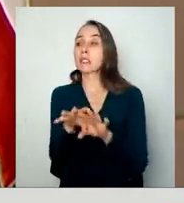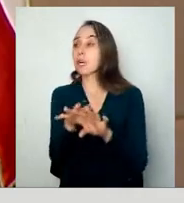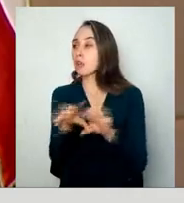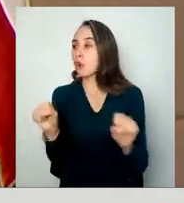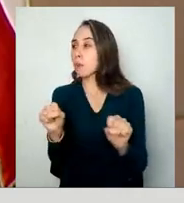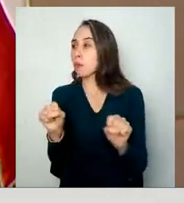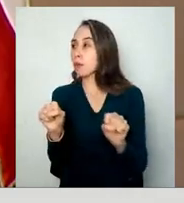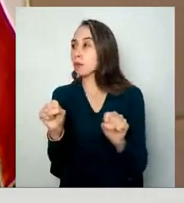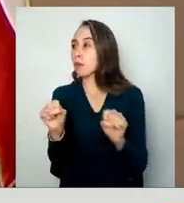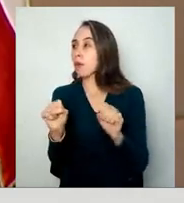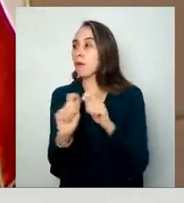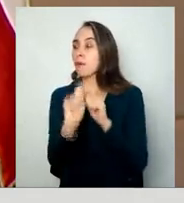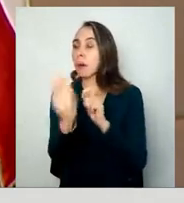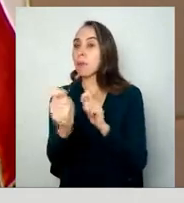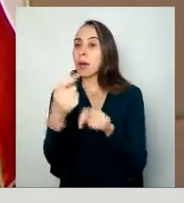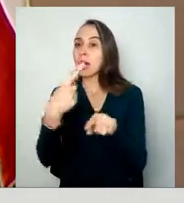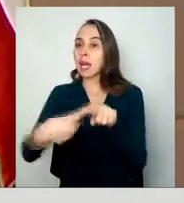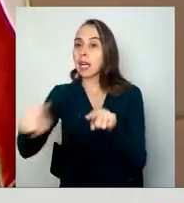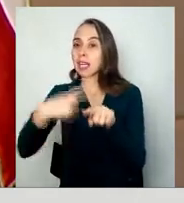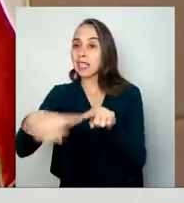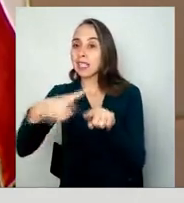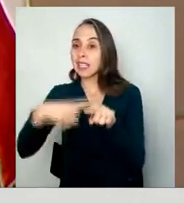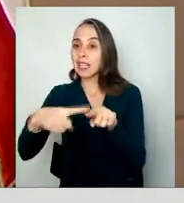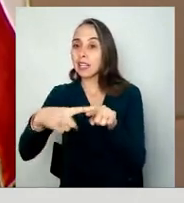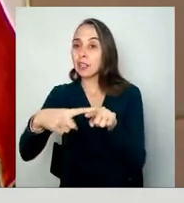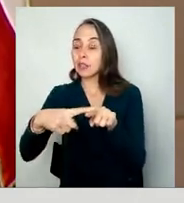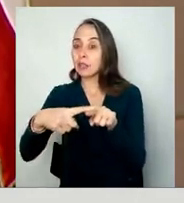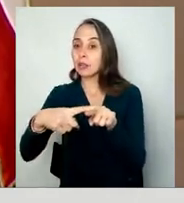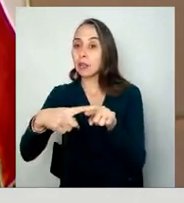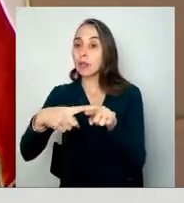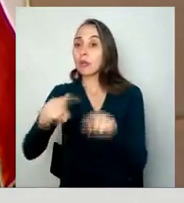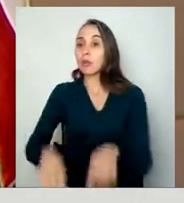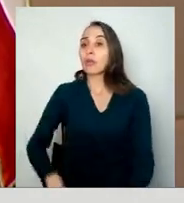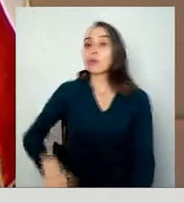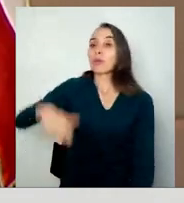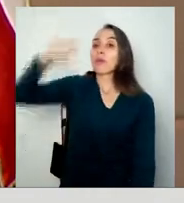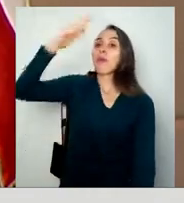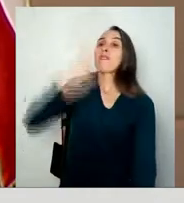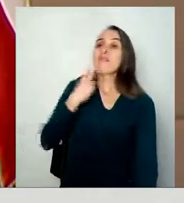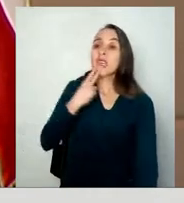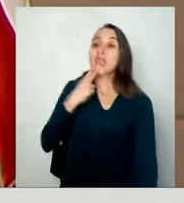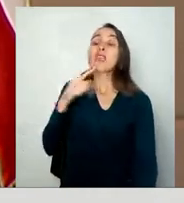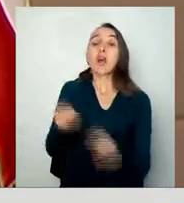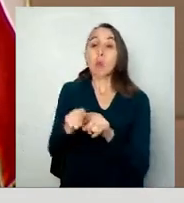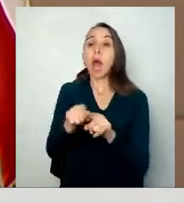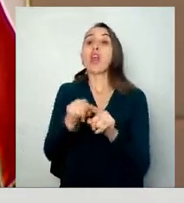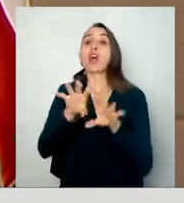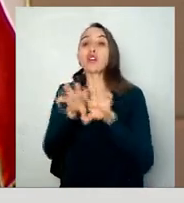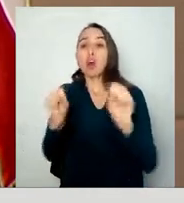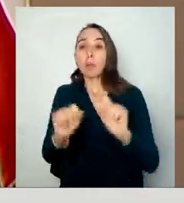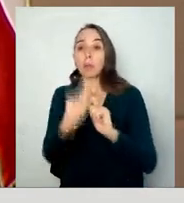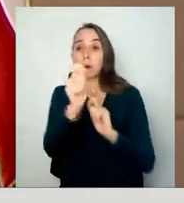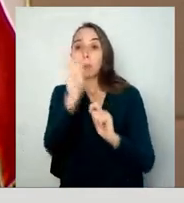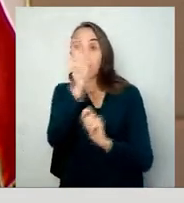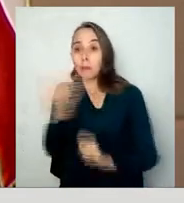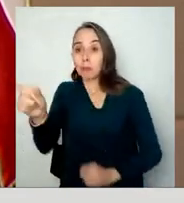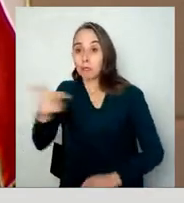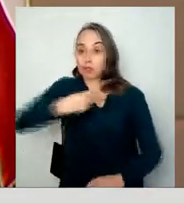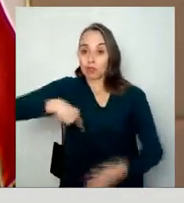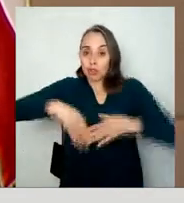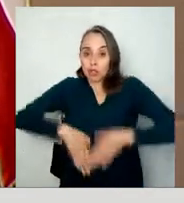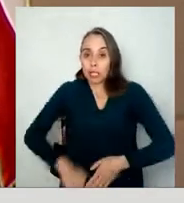crédito como lo hará seguramente a lo largo de tu vida la gente que nacimos y nos criamos en el campo